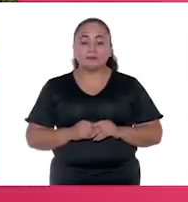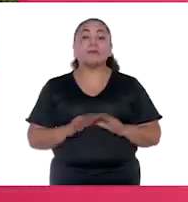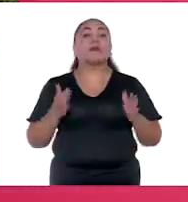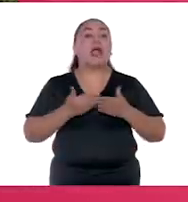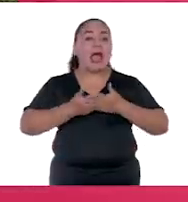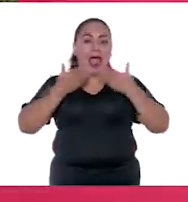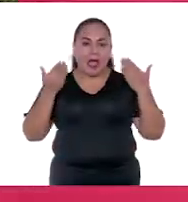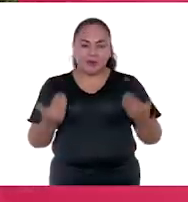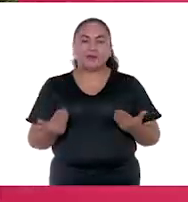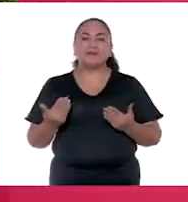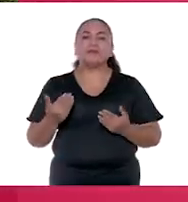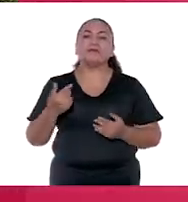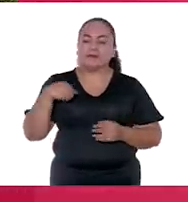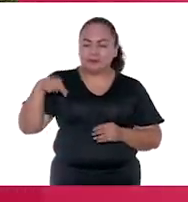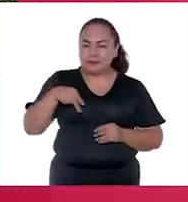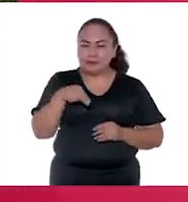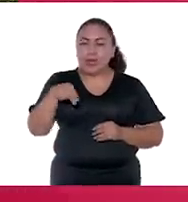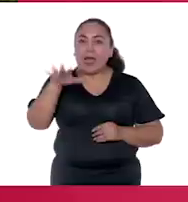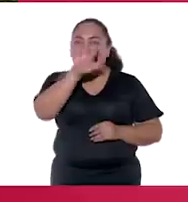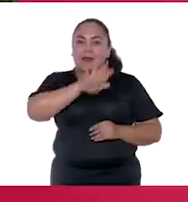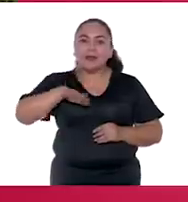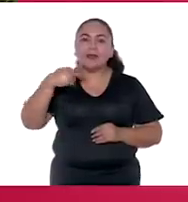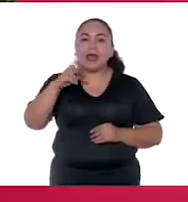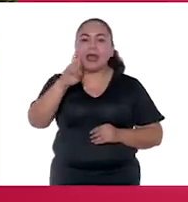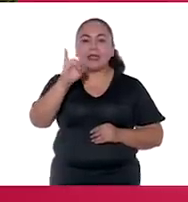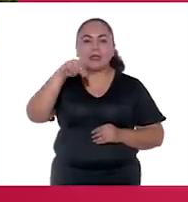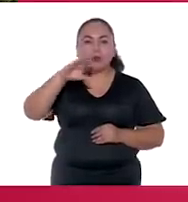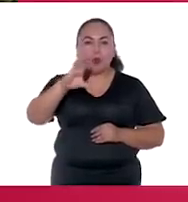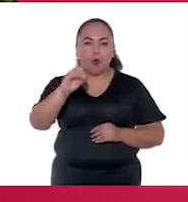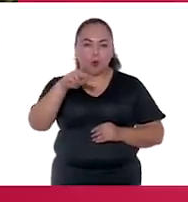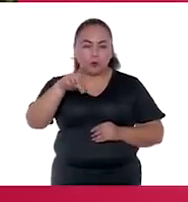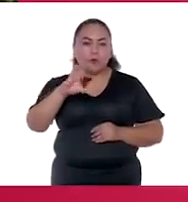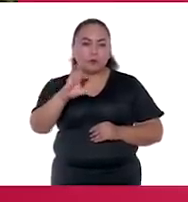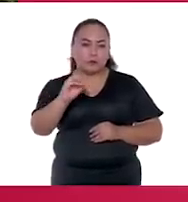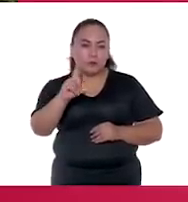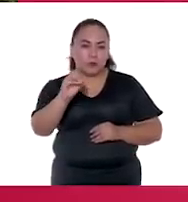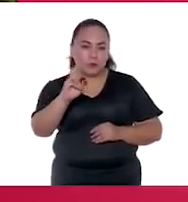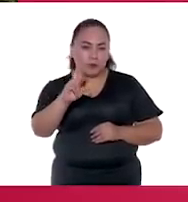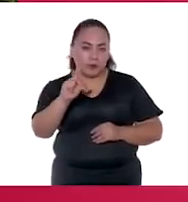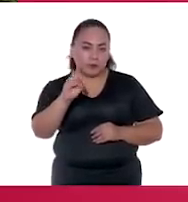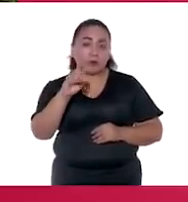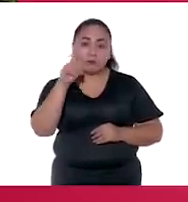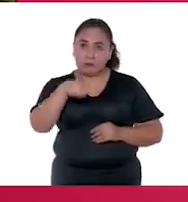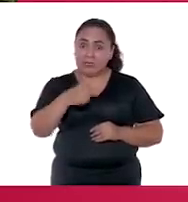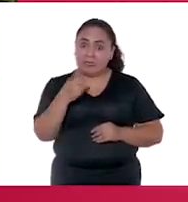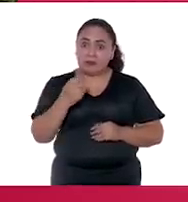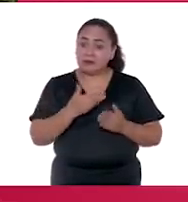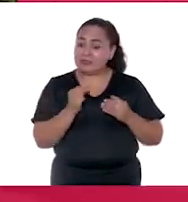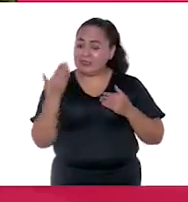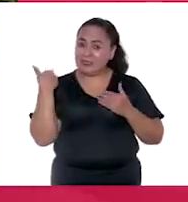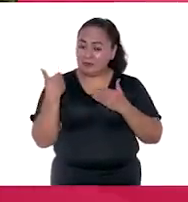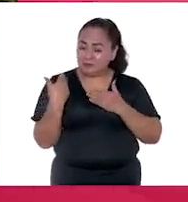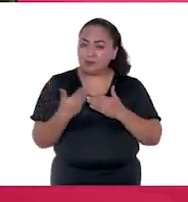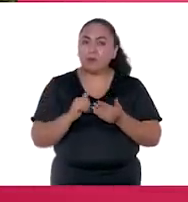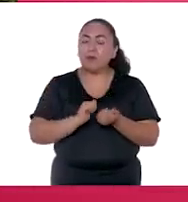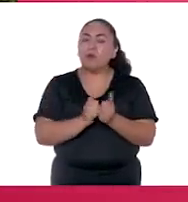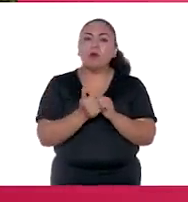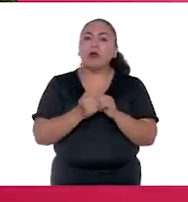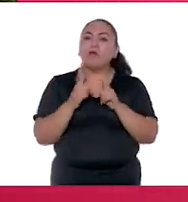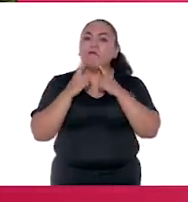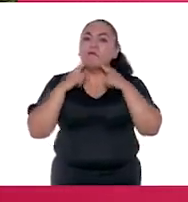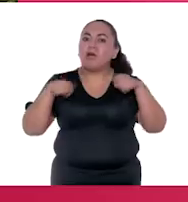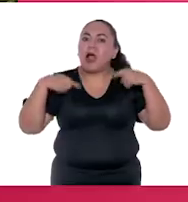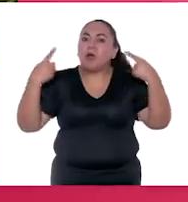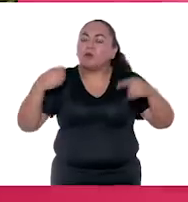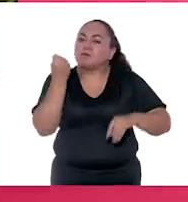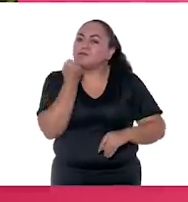Ahora nos acercamos a la zona de Rincón Colorado, que en los últimos años se ha vuelto muy famosa por los increíbles descubrimientos que